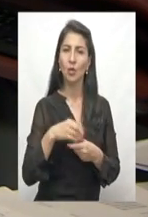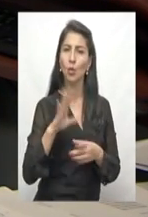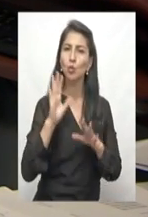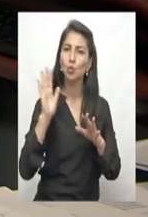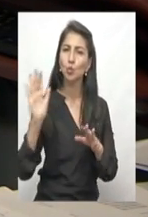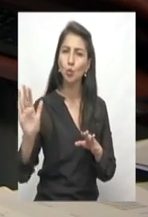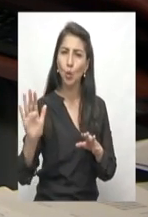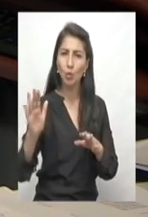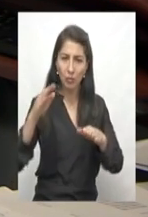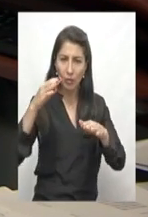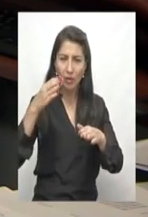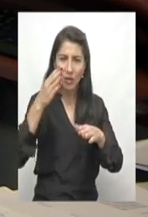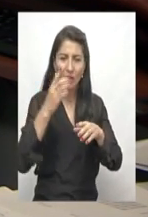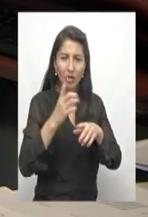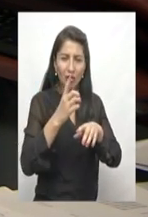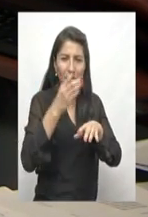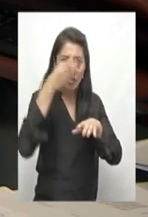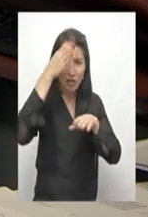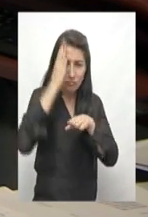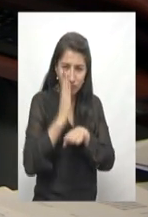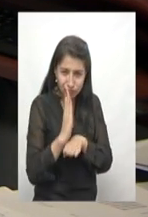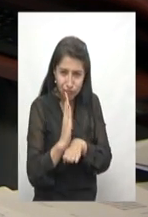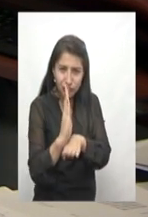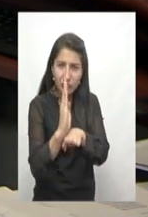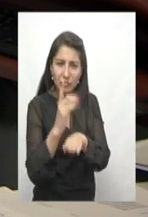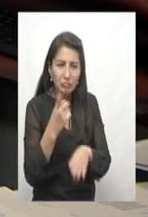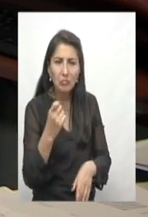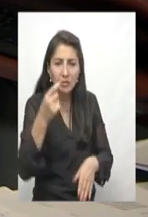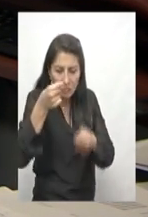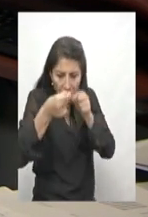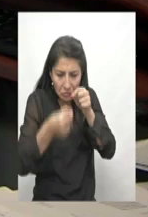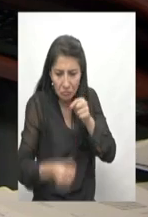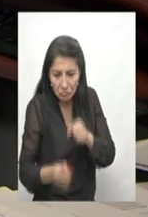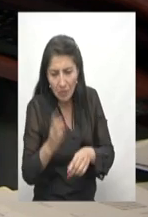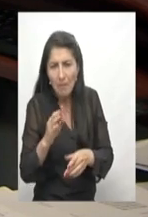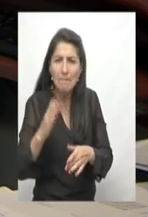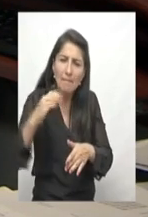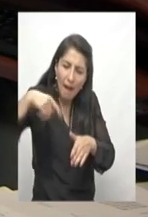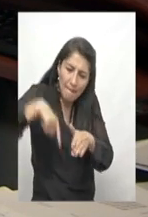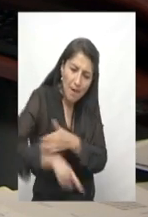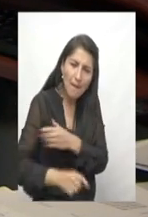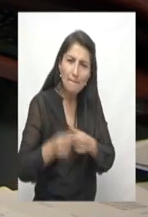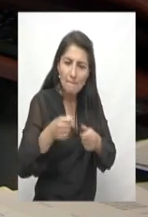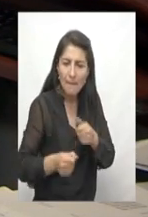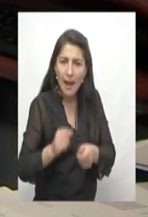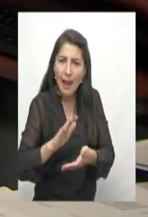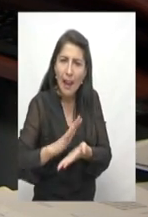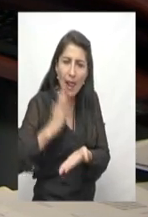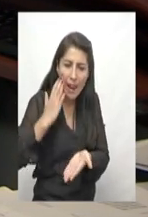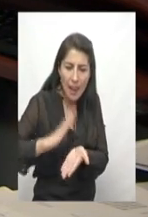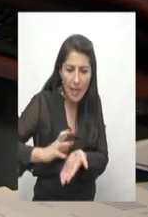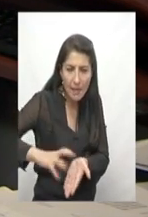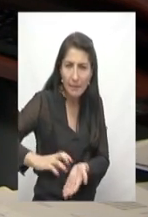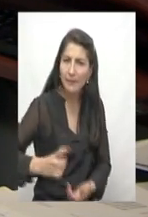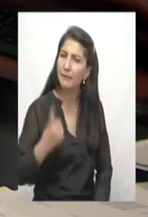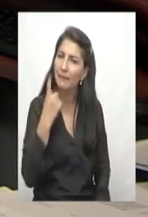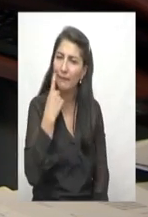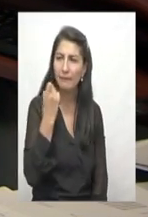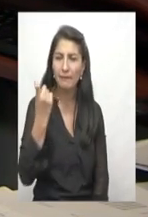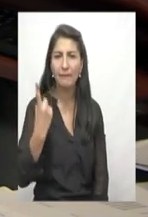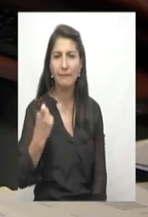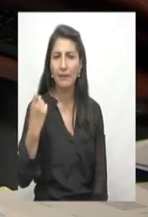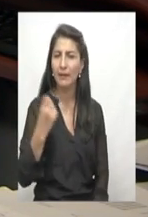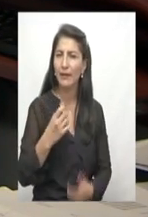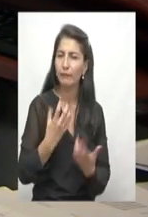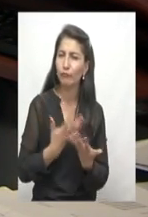emisario submarino a tan solo 500 metros de la costa, en unas